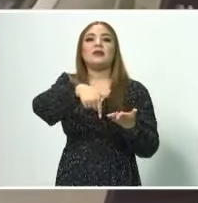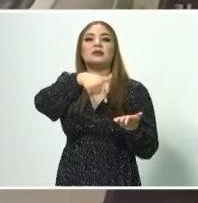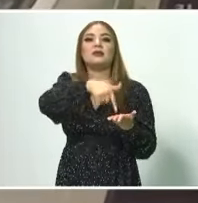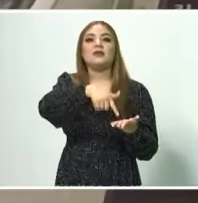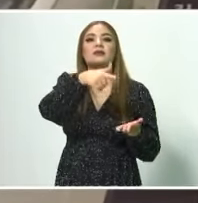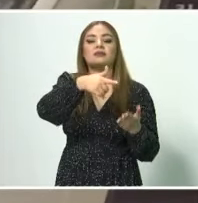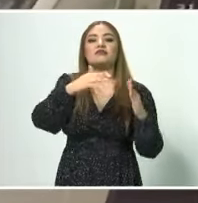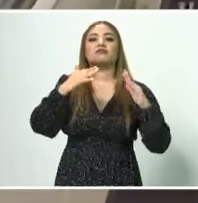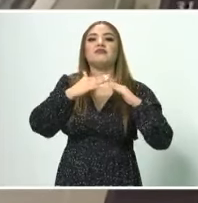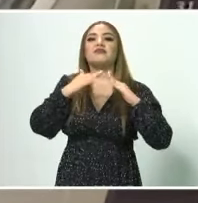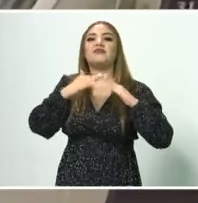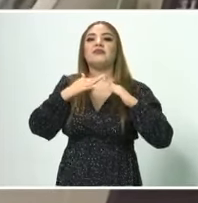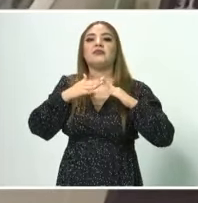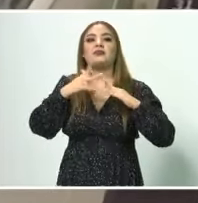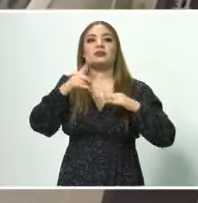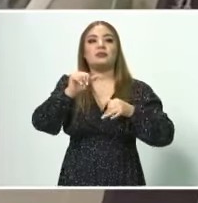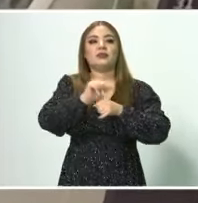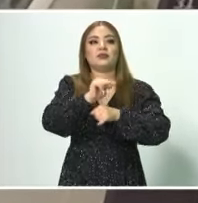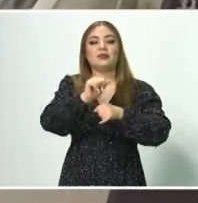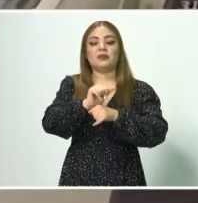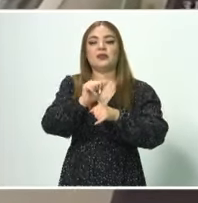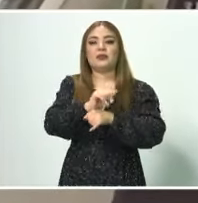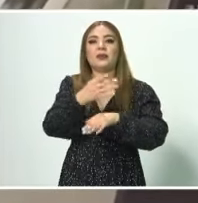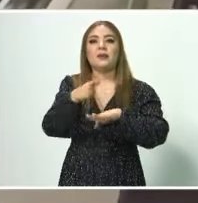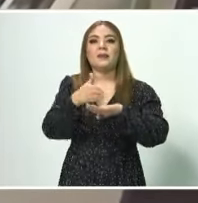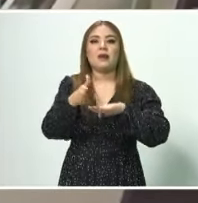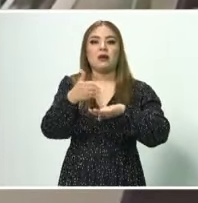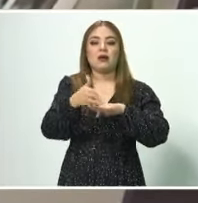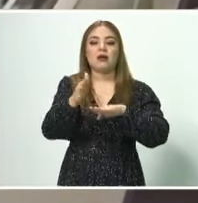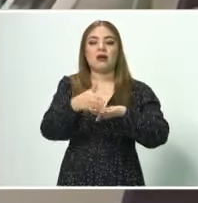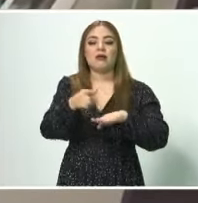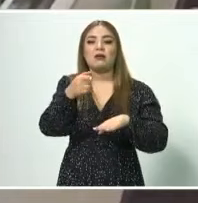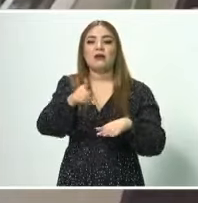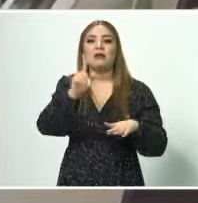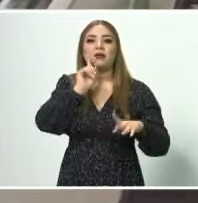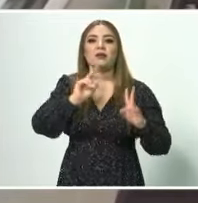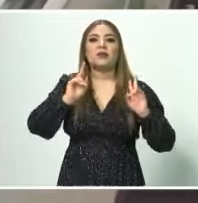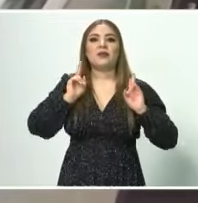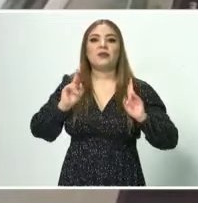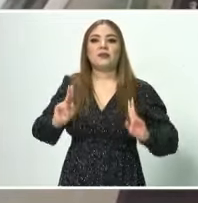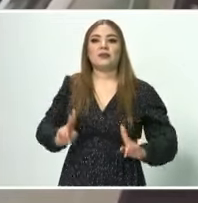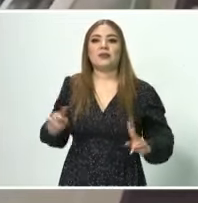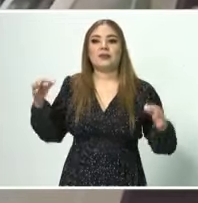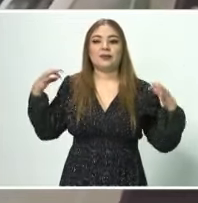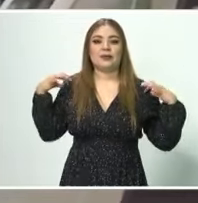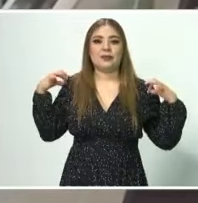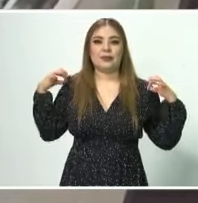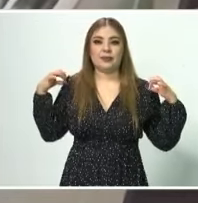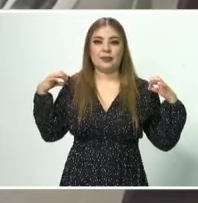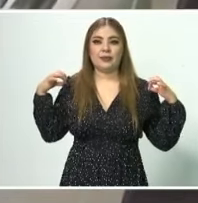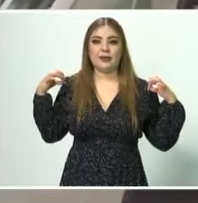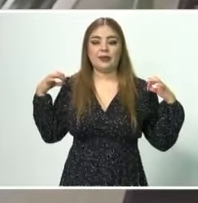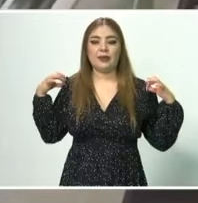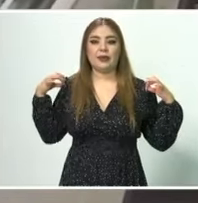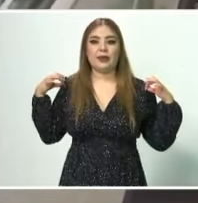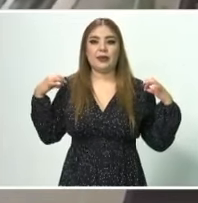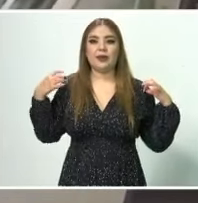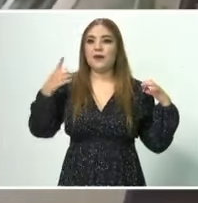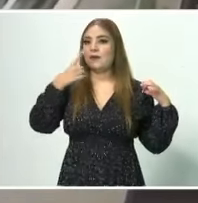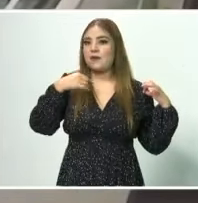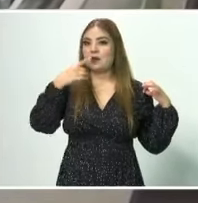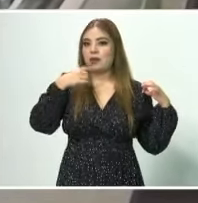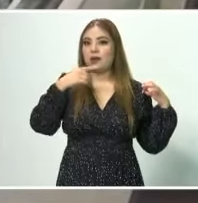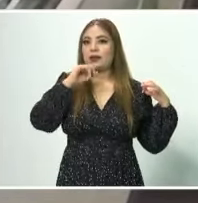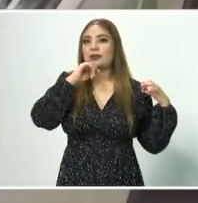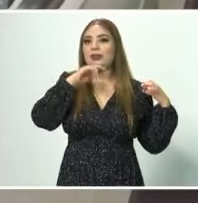domicilio en un vehículo compacto en color blanco ella viste en camisa o blusa en color rojo